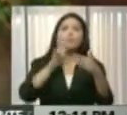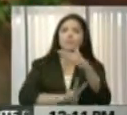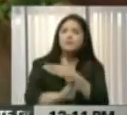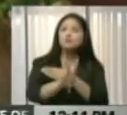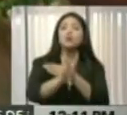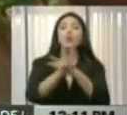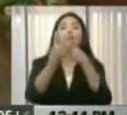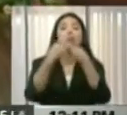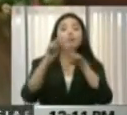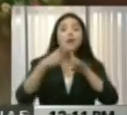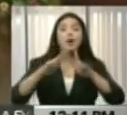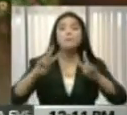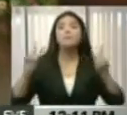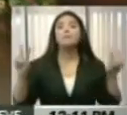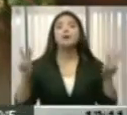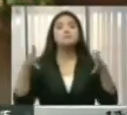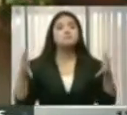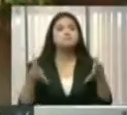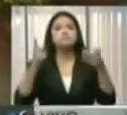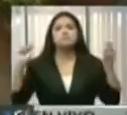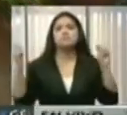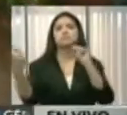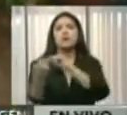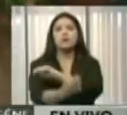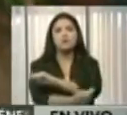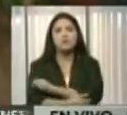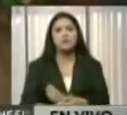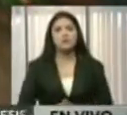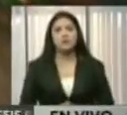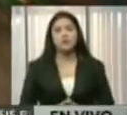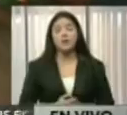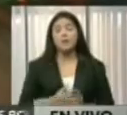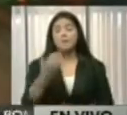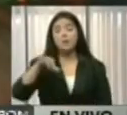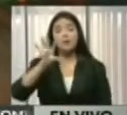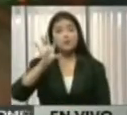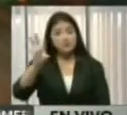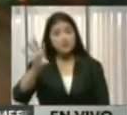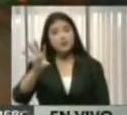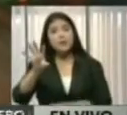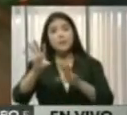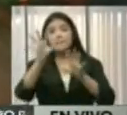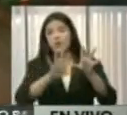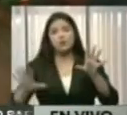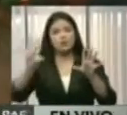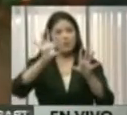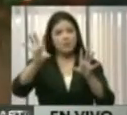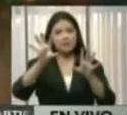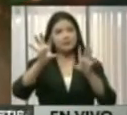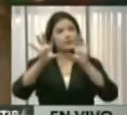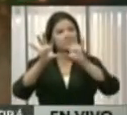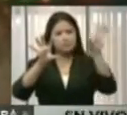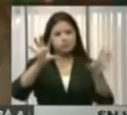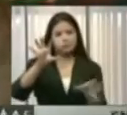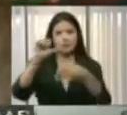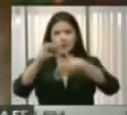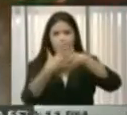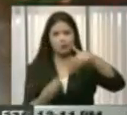común de paz que propicie las transformaciones para la nación y las regiones.